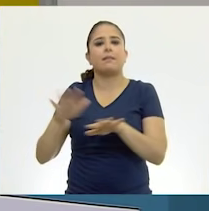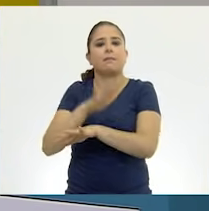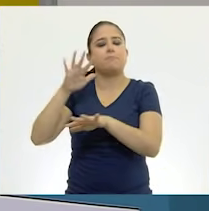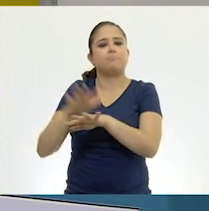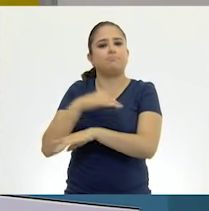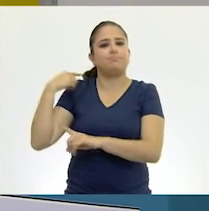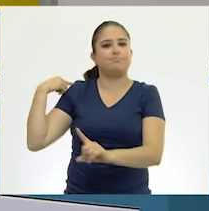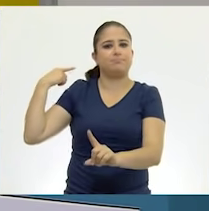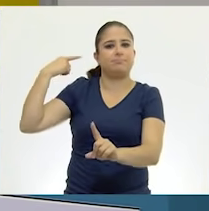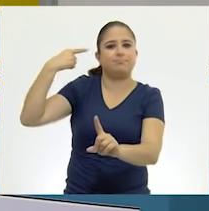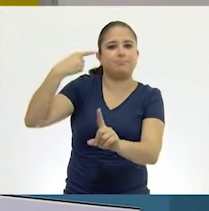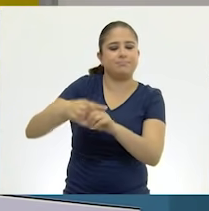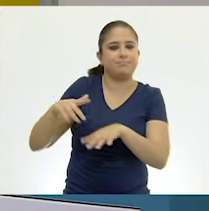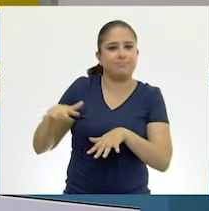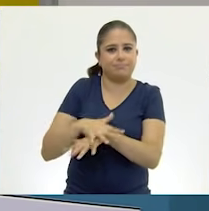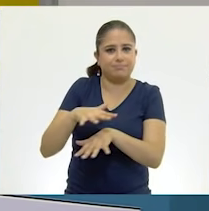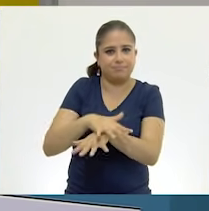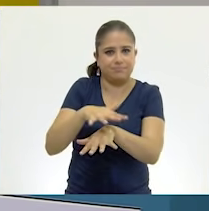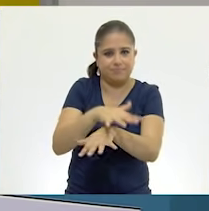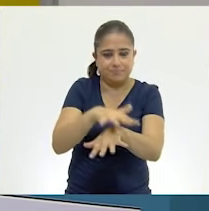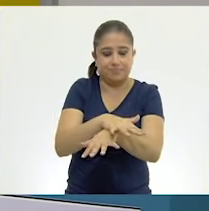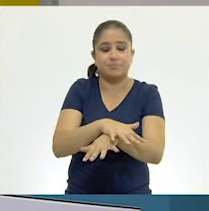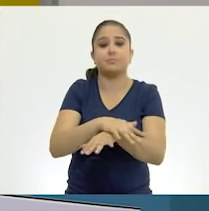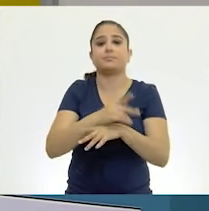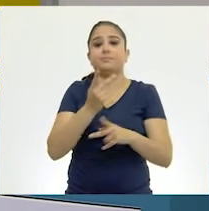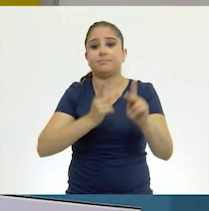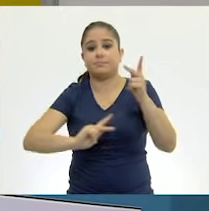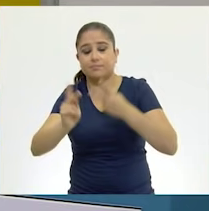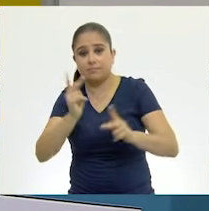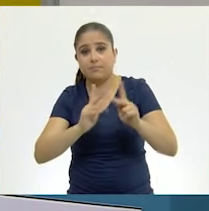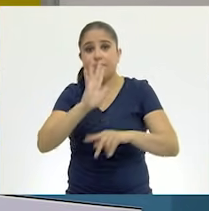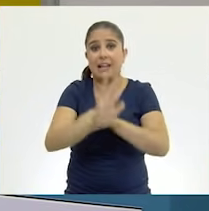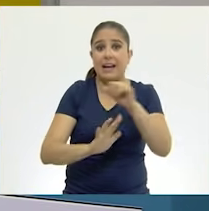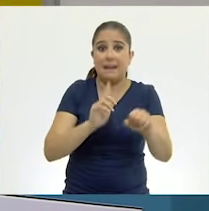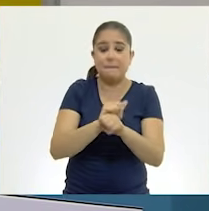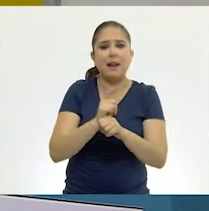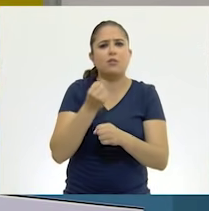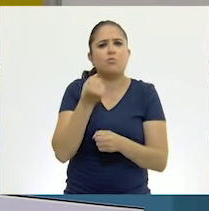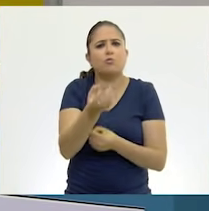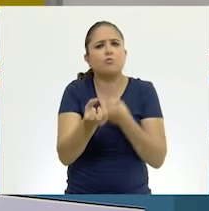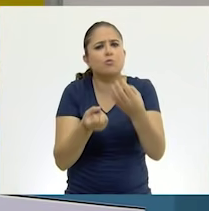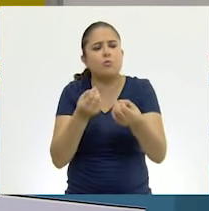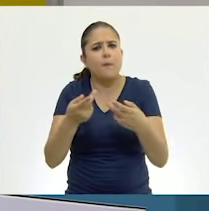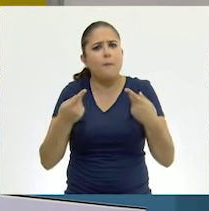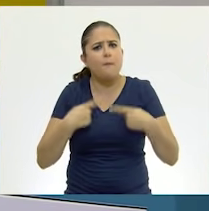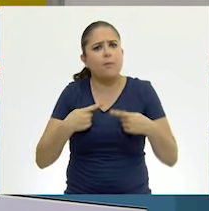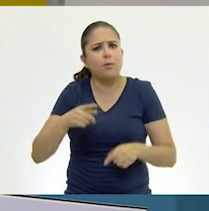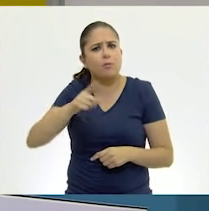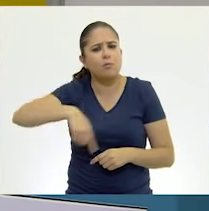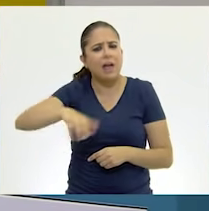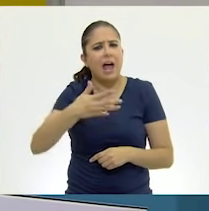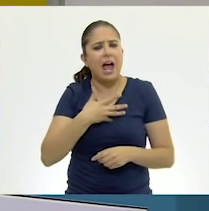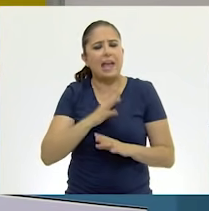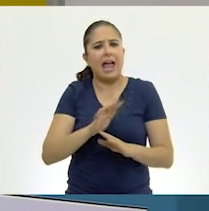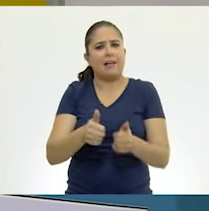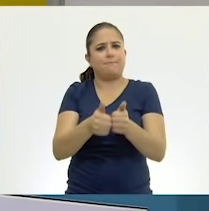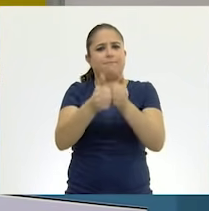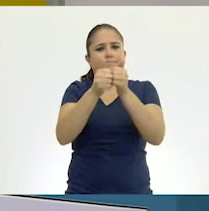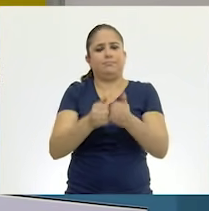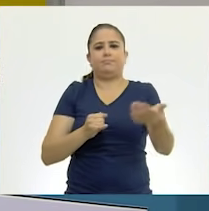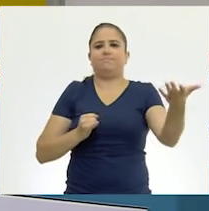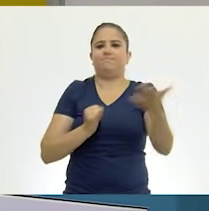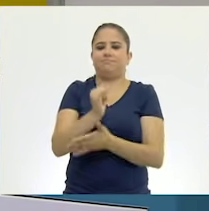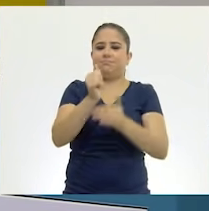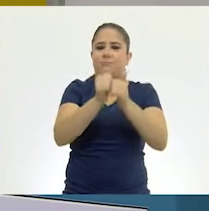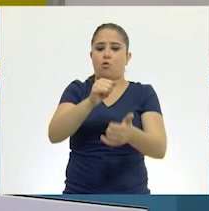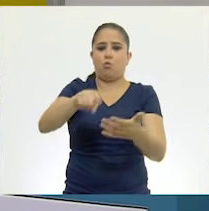tiempo. La domesticación de plantas y animales contribuyó a que el ser humano se estableciera de manera definitiva